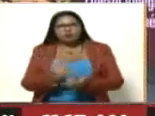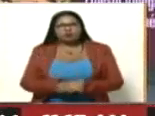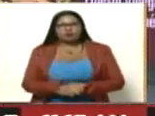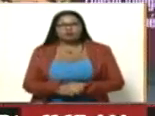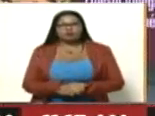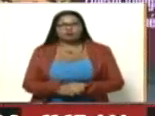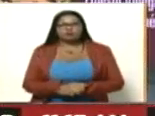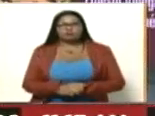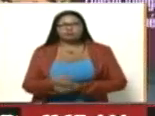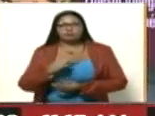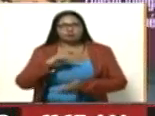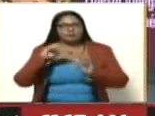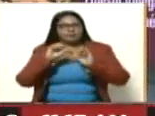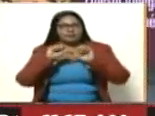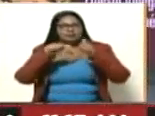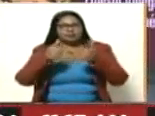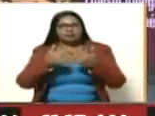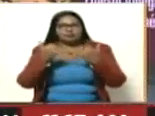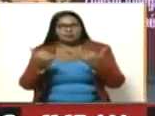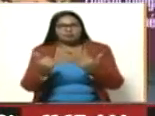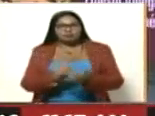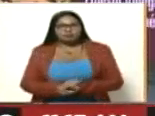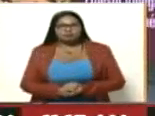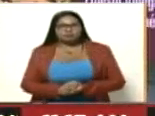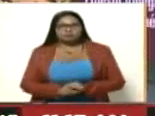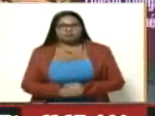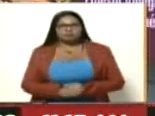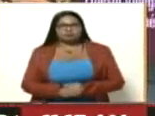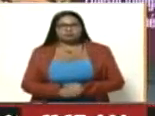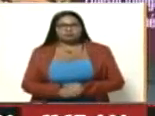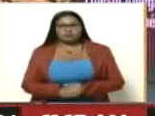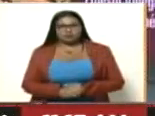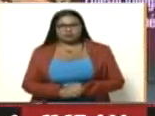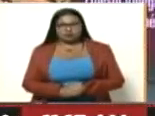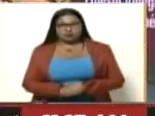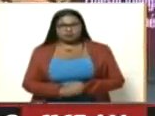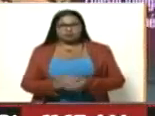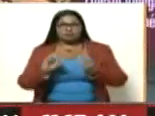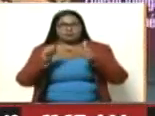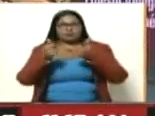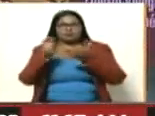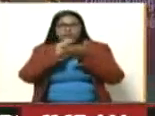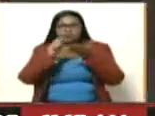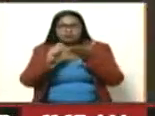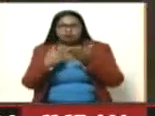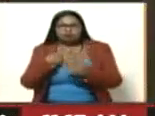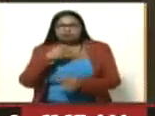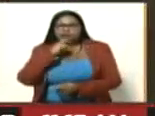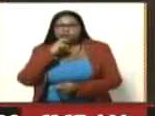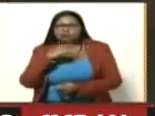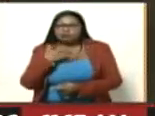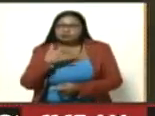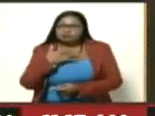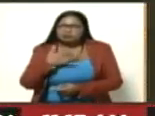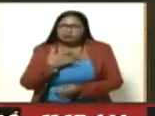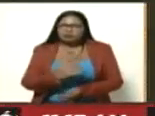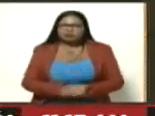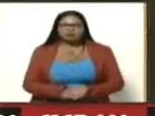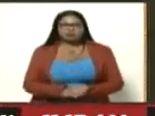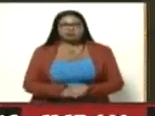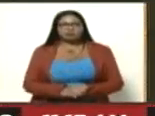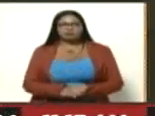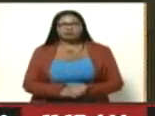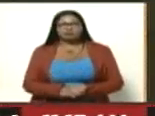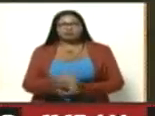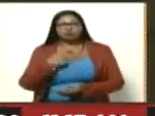Y comenzamos, ¿no? Y comienzo a escribir. Y era tan difícil para mí que me planteé